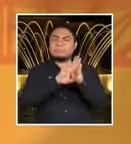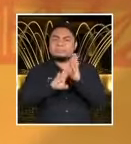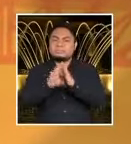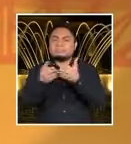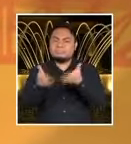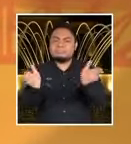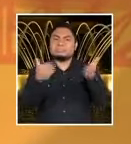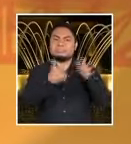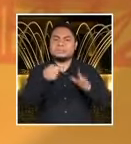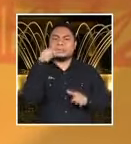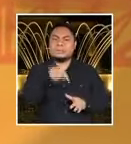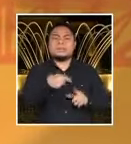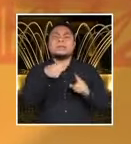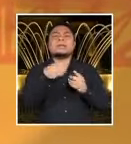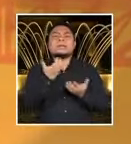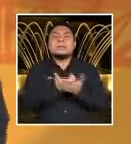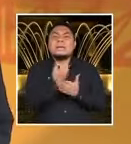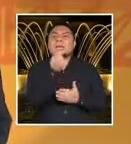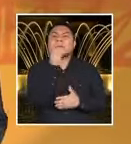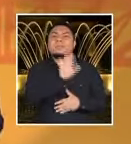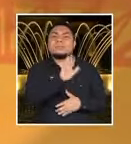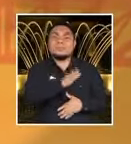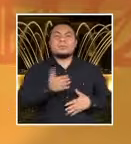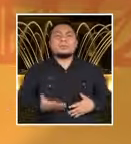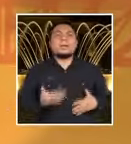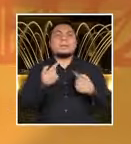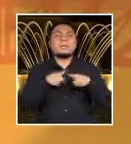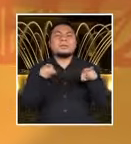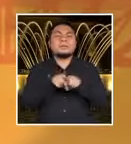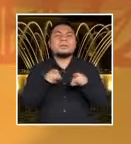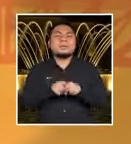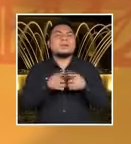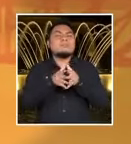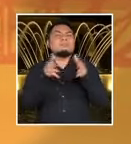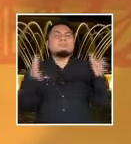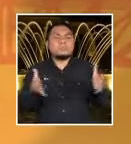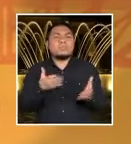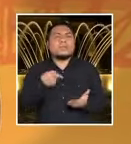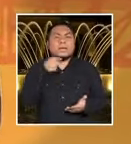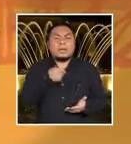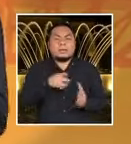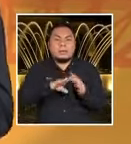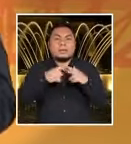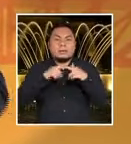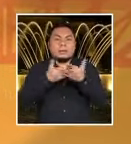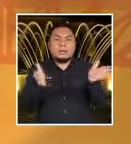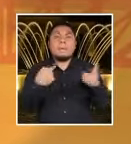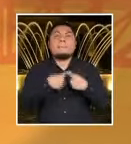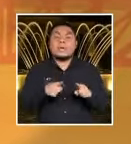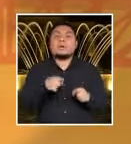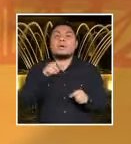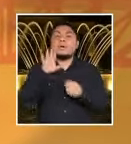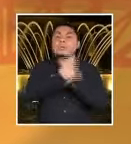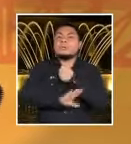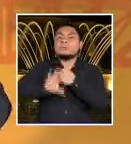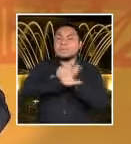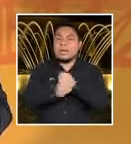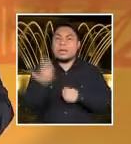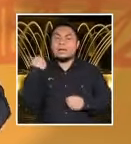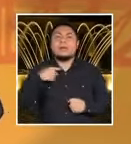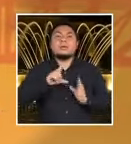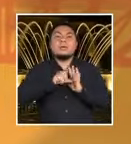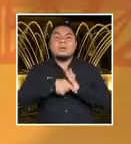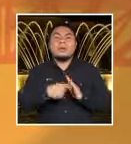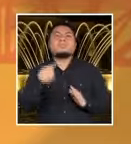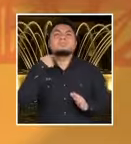este aspecto tan importante de la economía, pero que sea de una manera sustentable, para que no tengamos después que frenar y